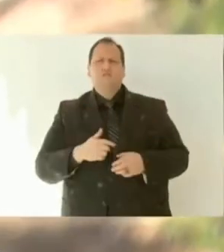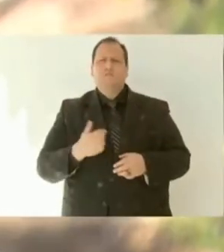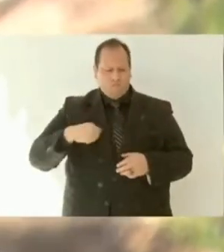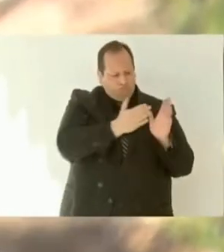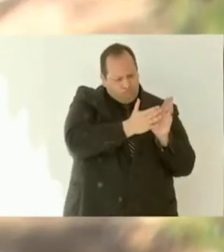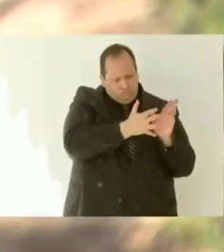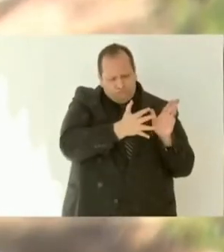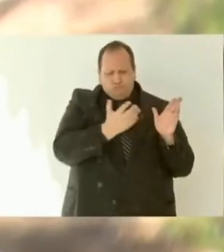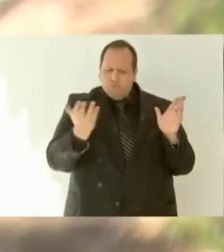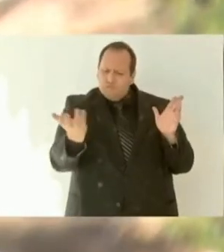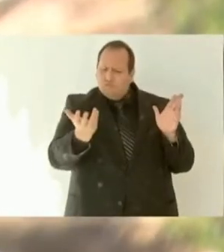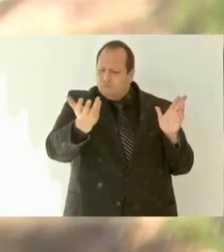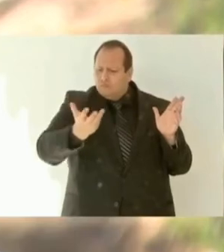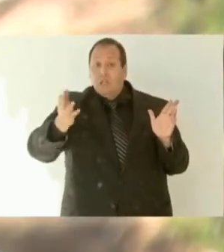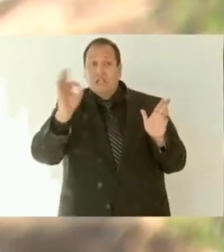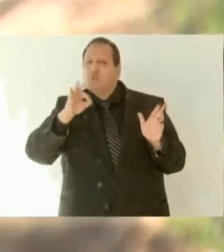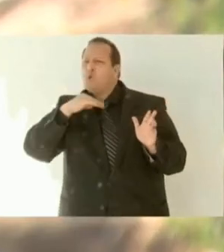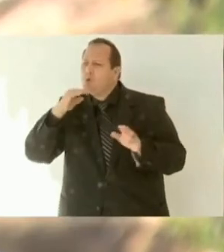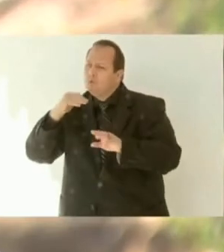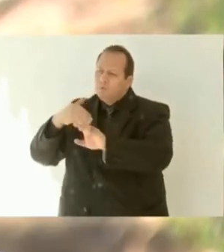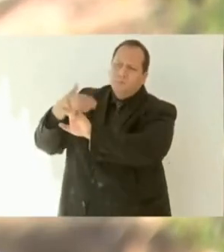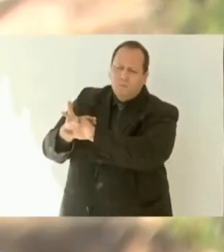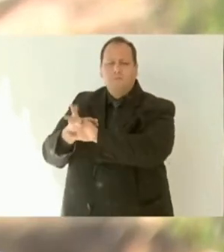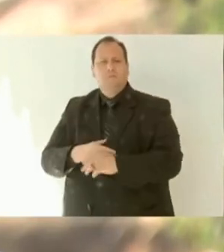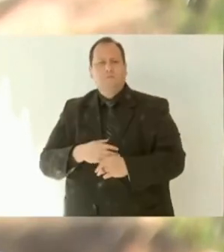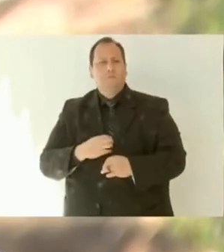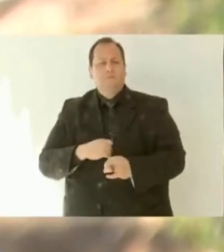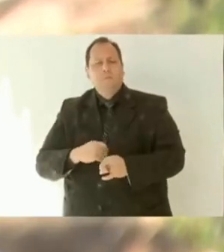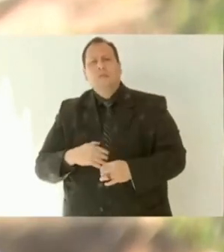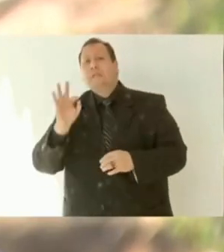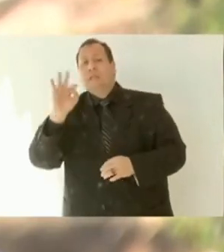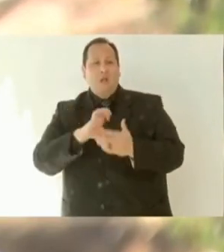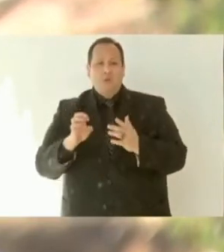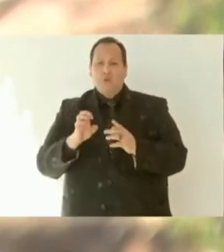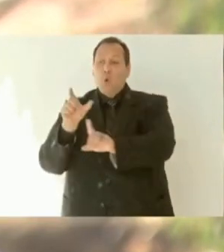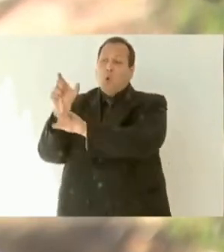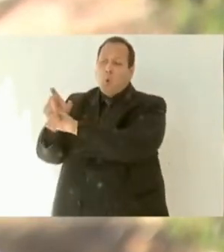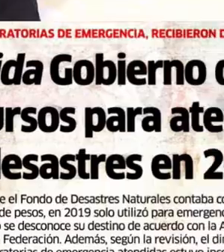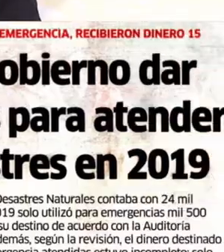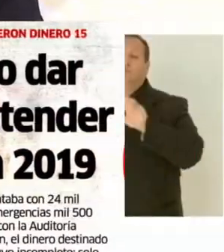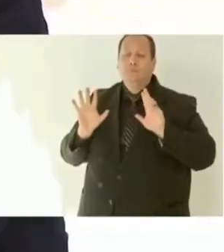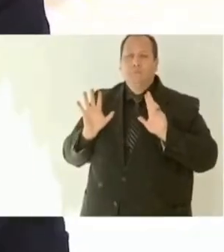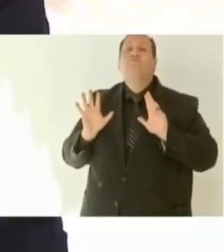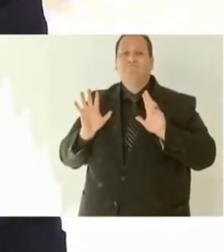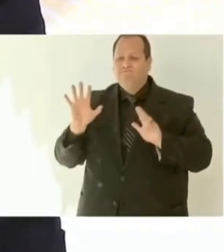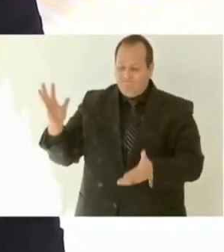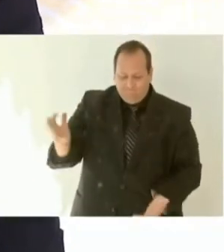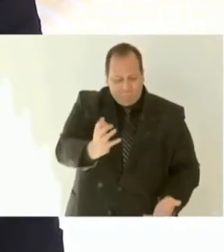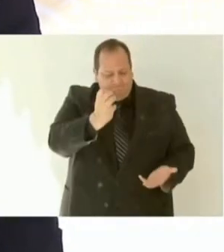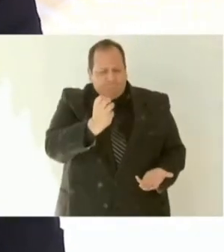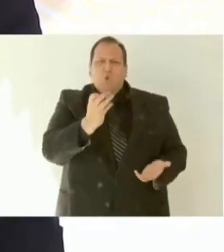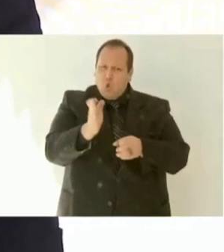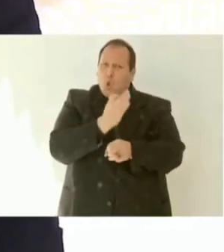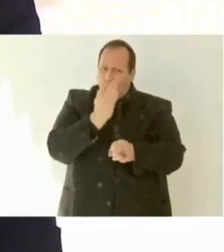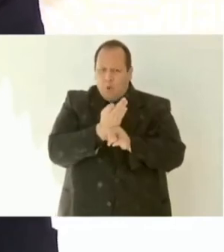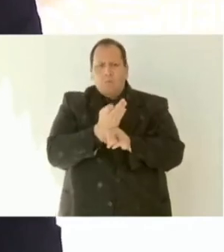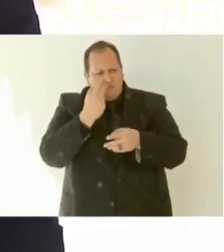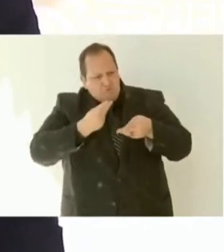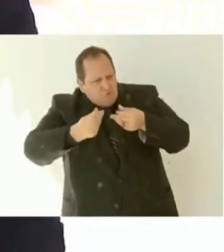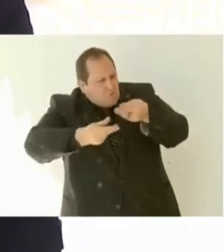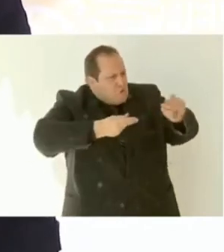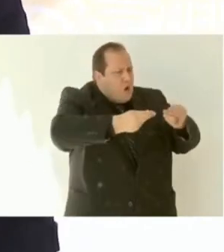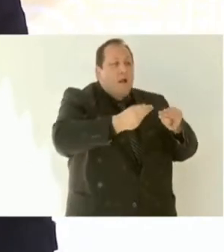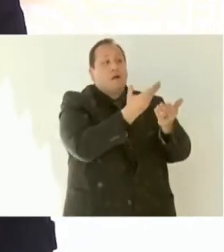que si se combate la corrupción y si no hay impunidad, alcanza. El presupuesto rinde para